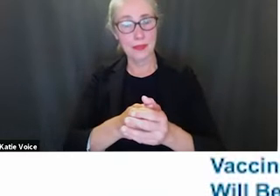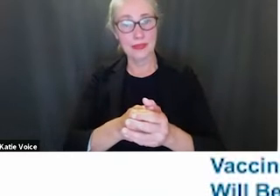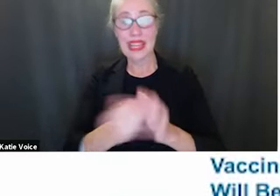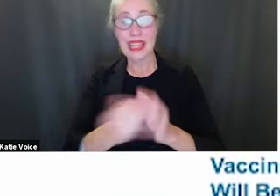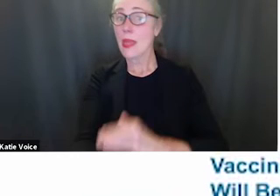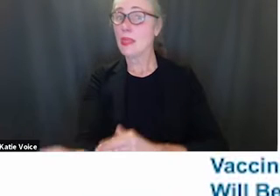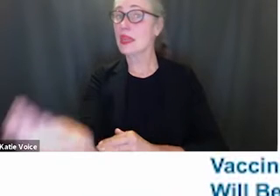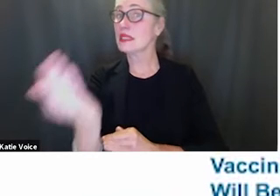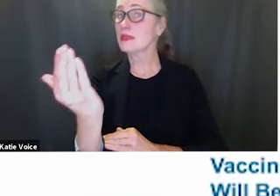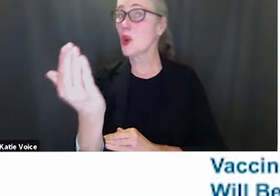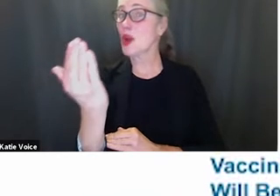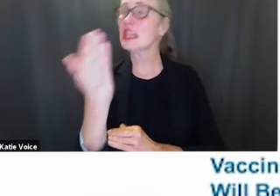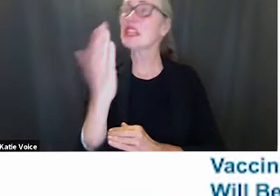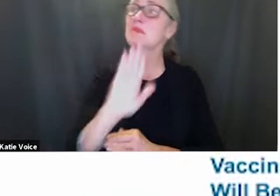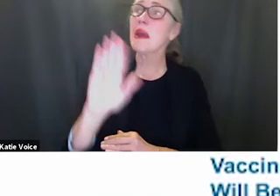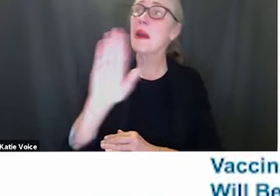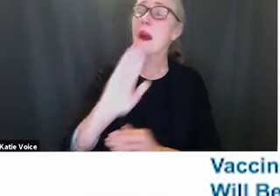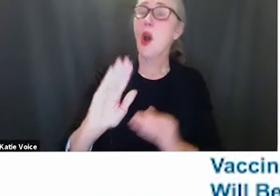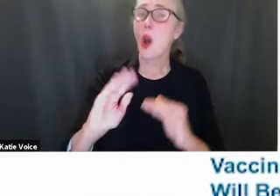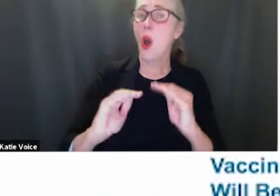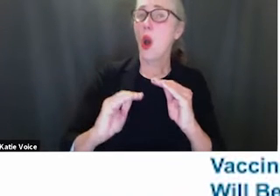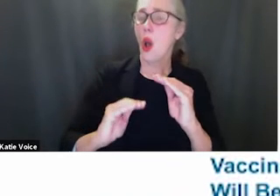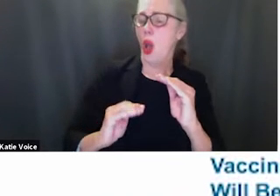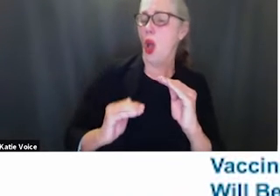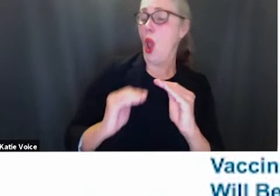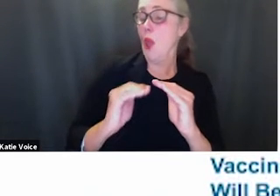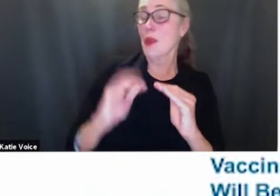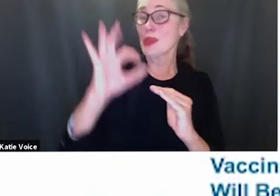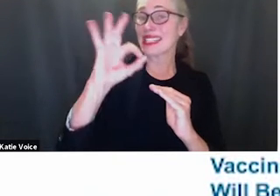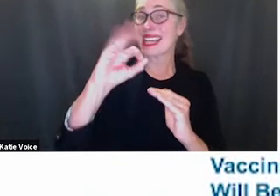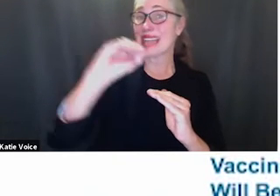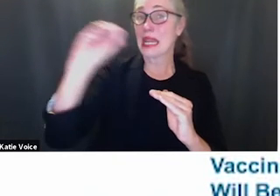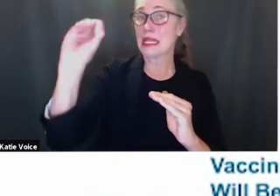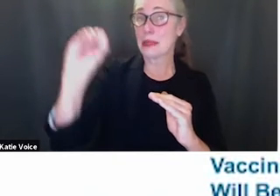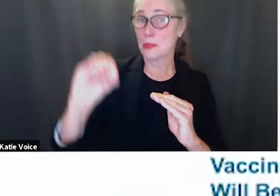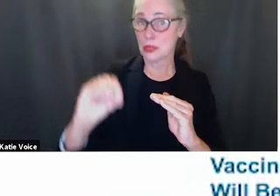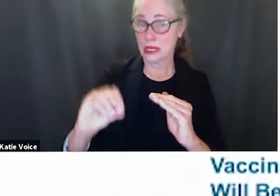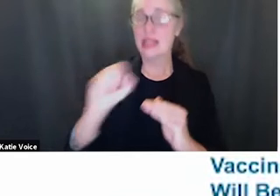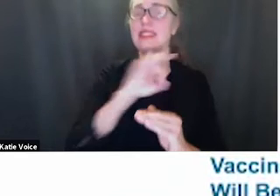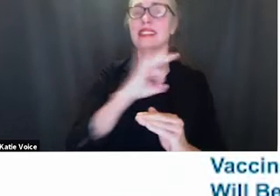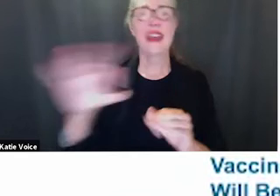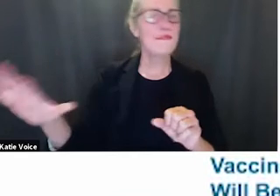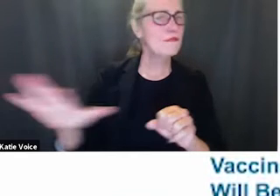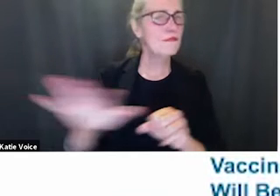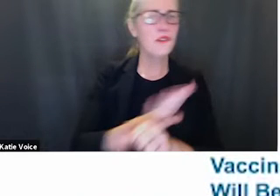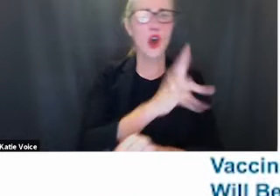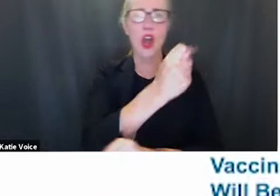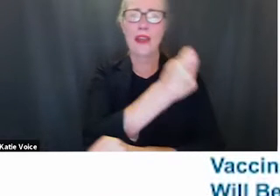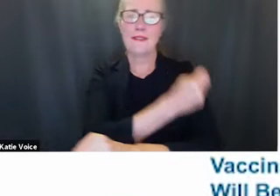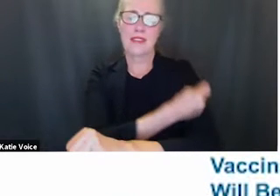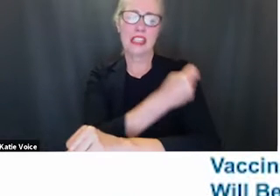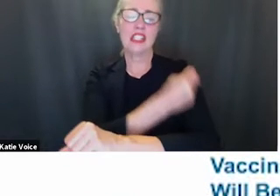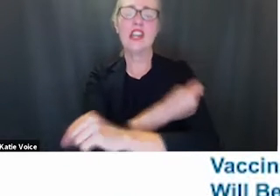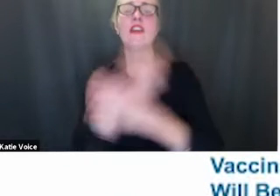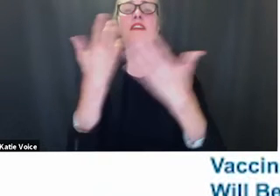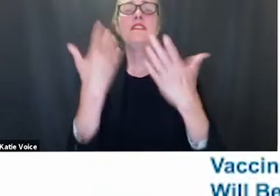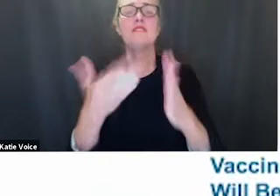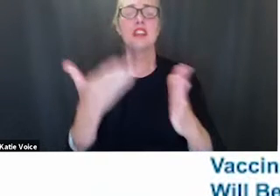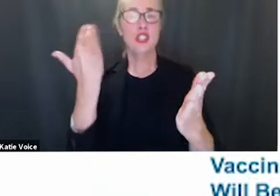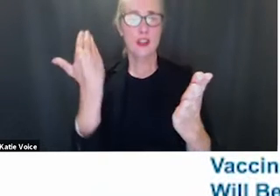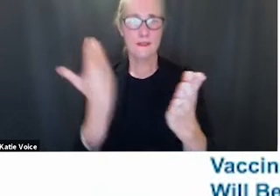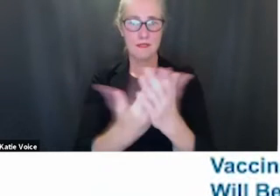Esta mañana, casi el 90% de nuestro personal se vacunaron o